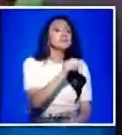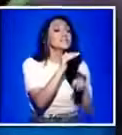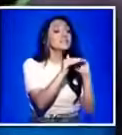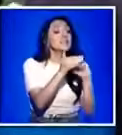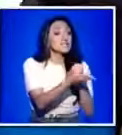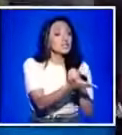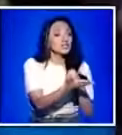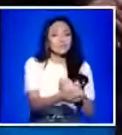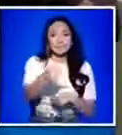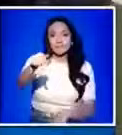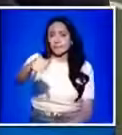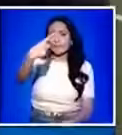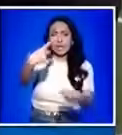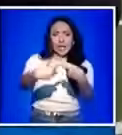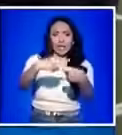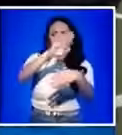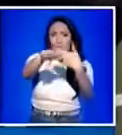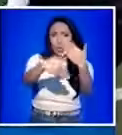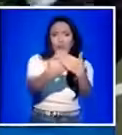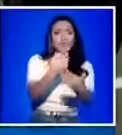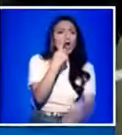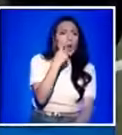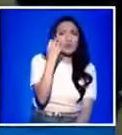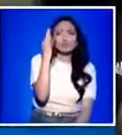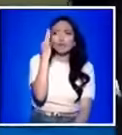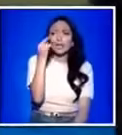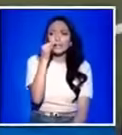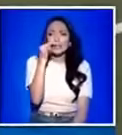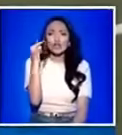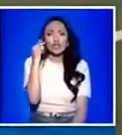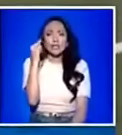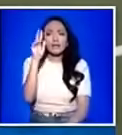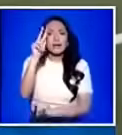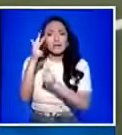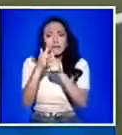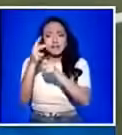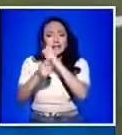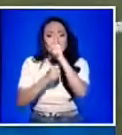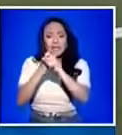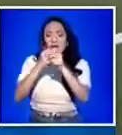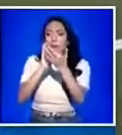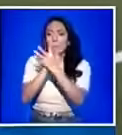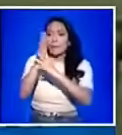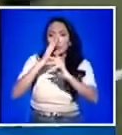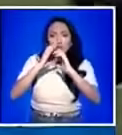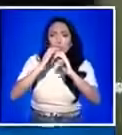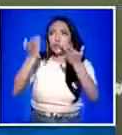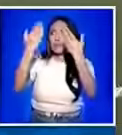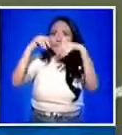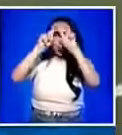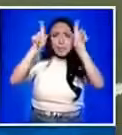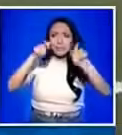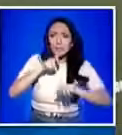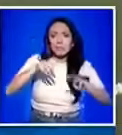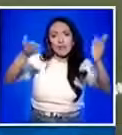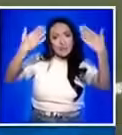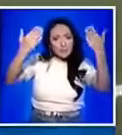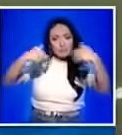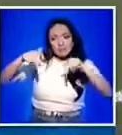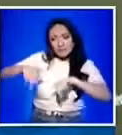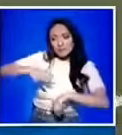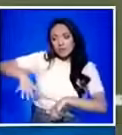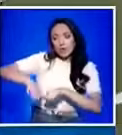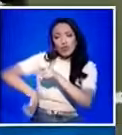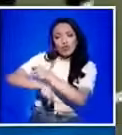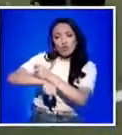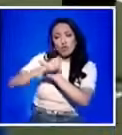A toda la gente de Quito, hombres, mujeres, niños, niñas, las personas de la tercera edad, medios de la comunicación, la empresa privada, que se den cita a ser